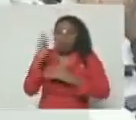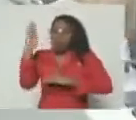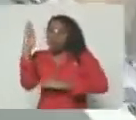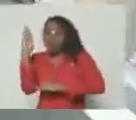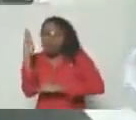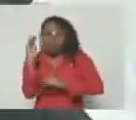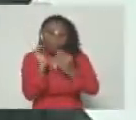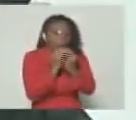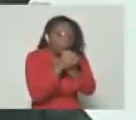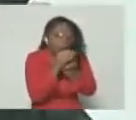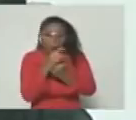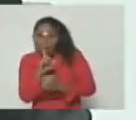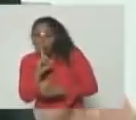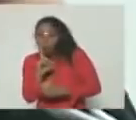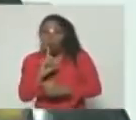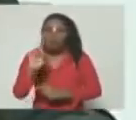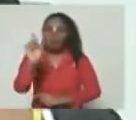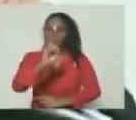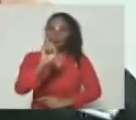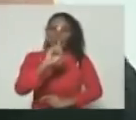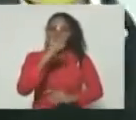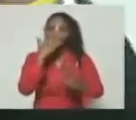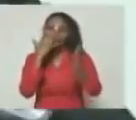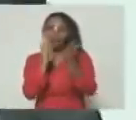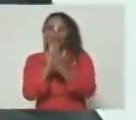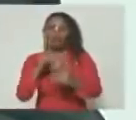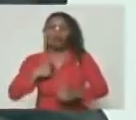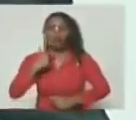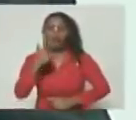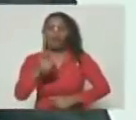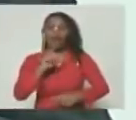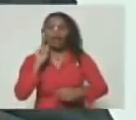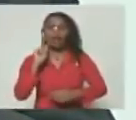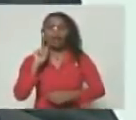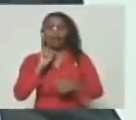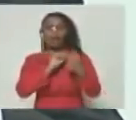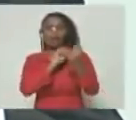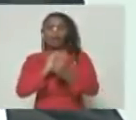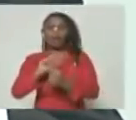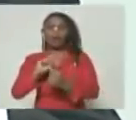iglesia, como lo dije yo en el debate con la primera dama,